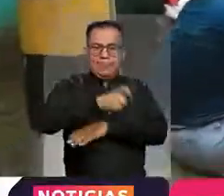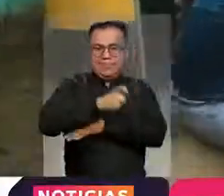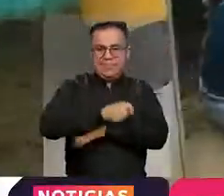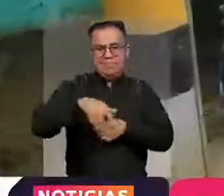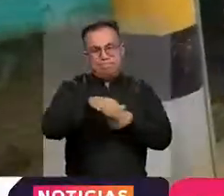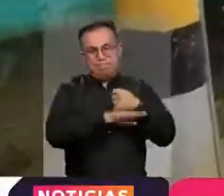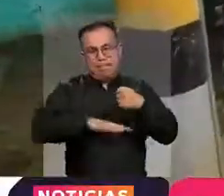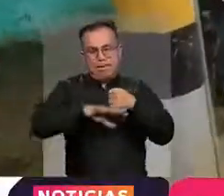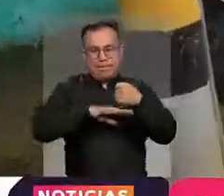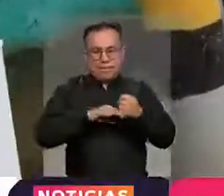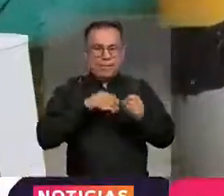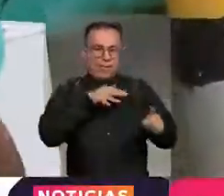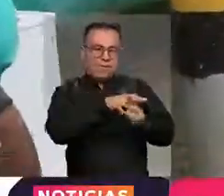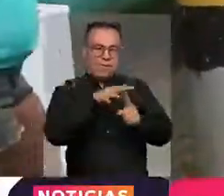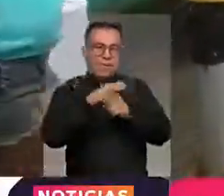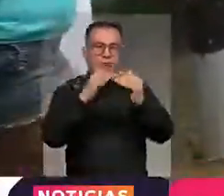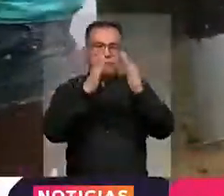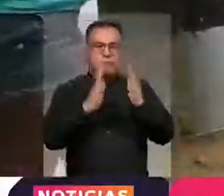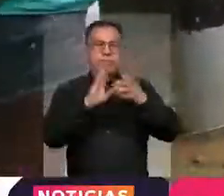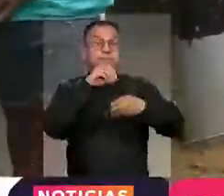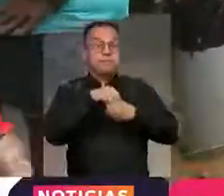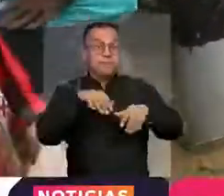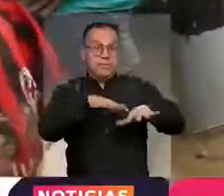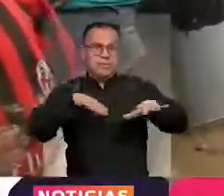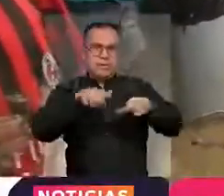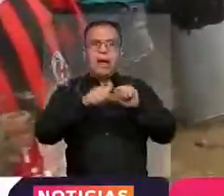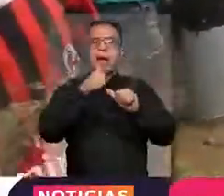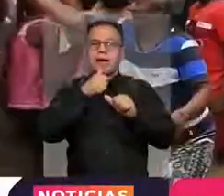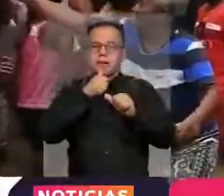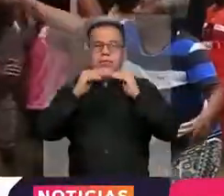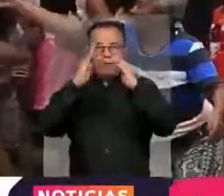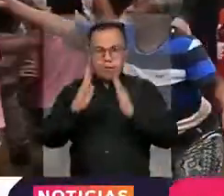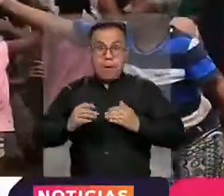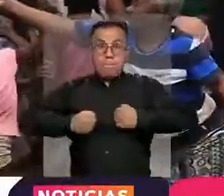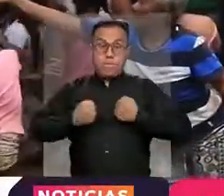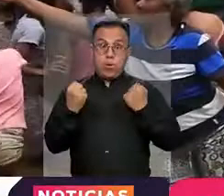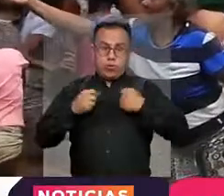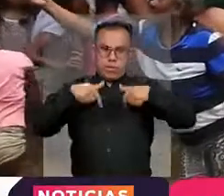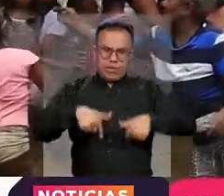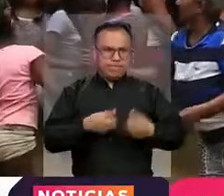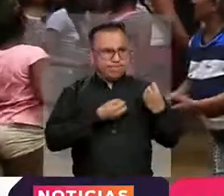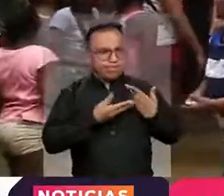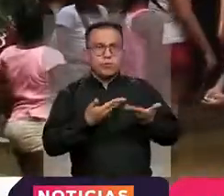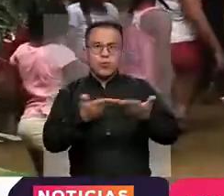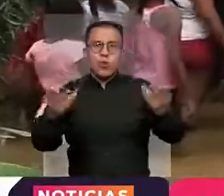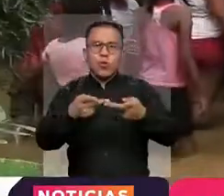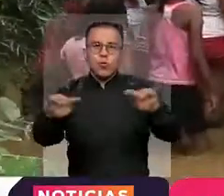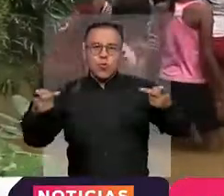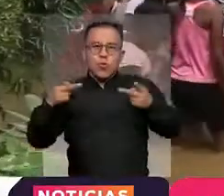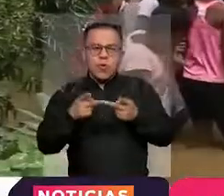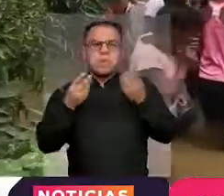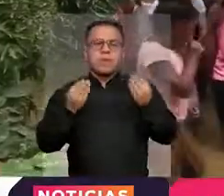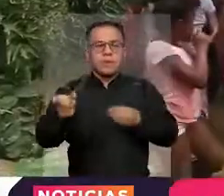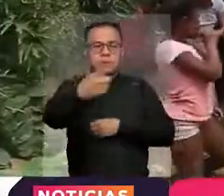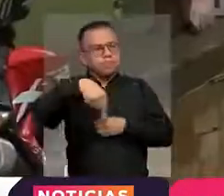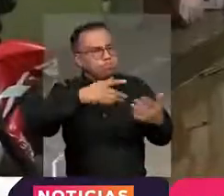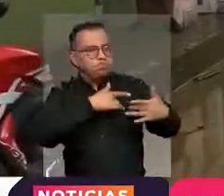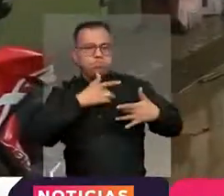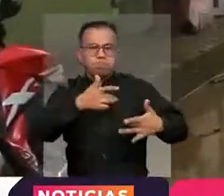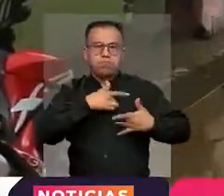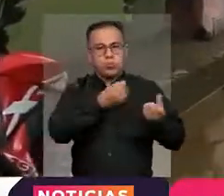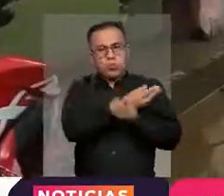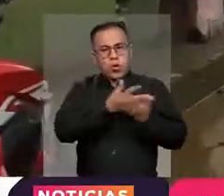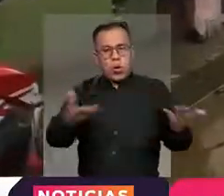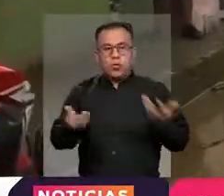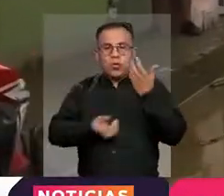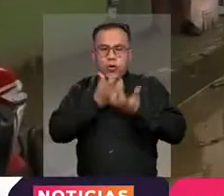necesidades básicas de los damnificados. De igual forma, la Casa de Antioquia en Bogotá dispuso sus instalaciones para recibir